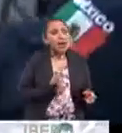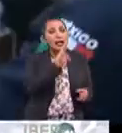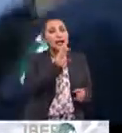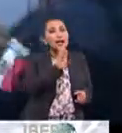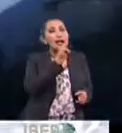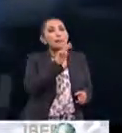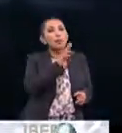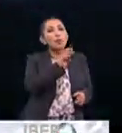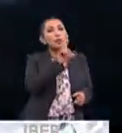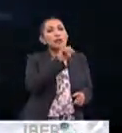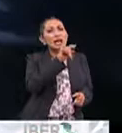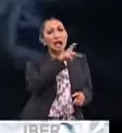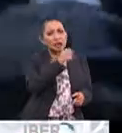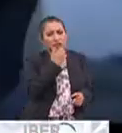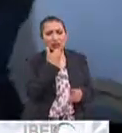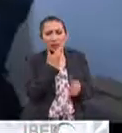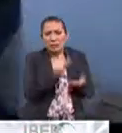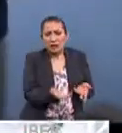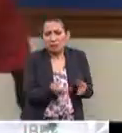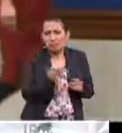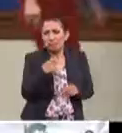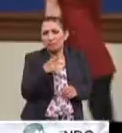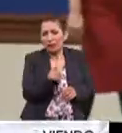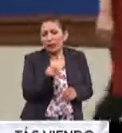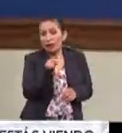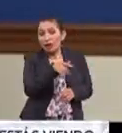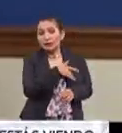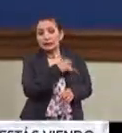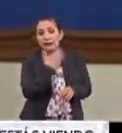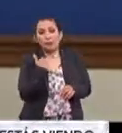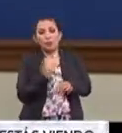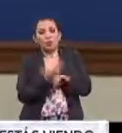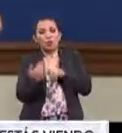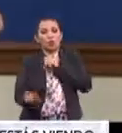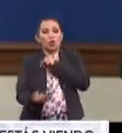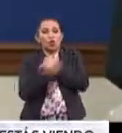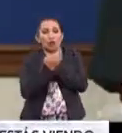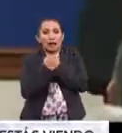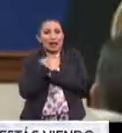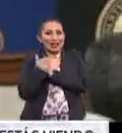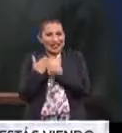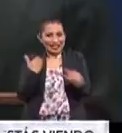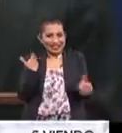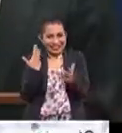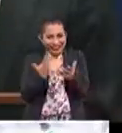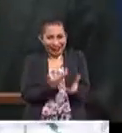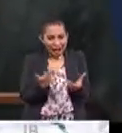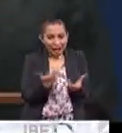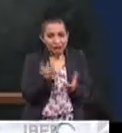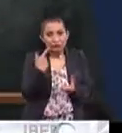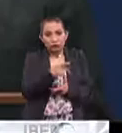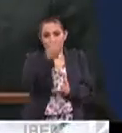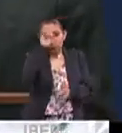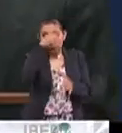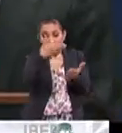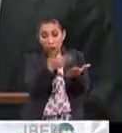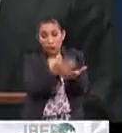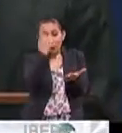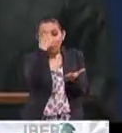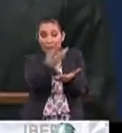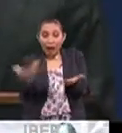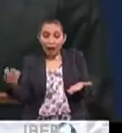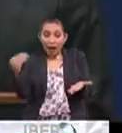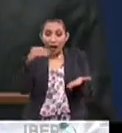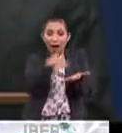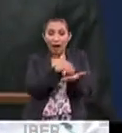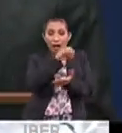republicanos, lo cual no está mal. Sobre todo, él se siente muy reforzado después de haber logrado que su propuesta para integrar a